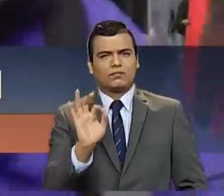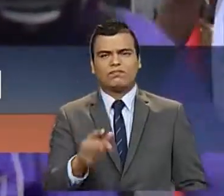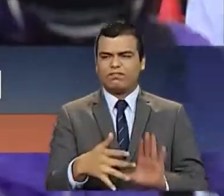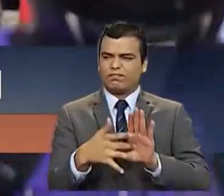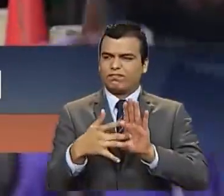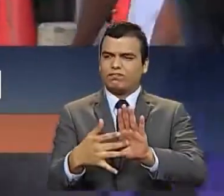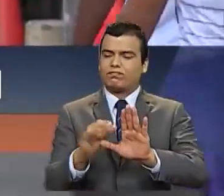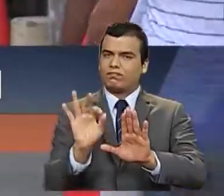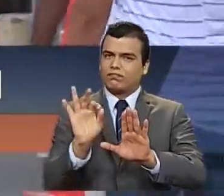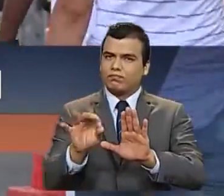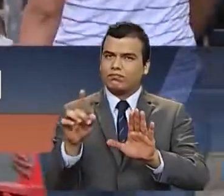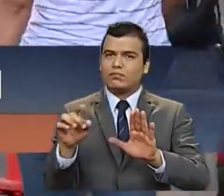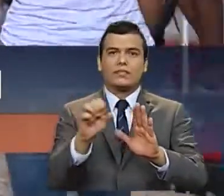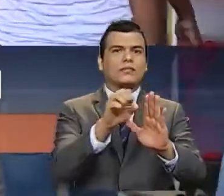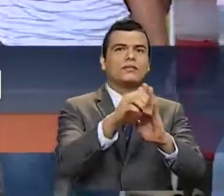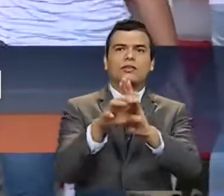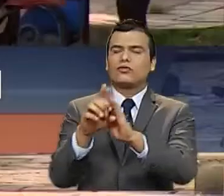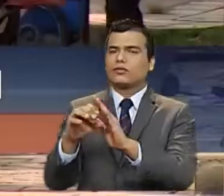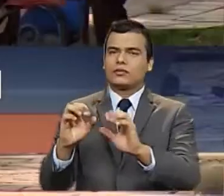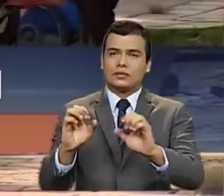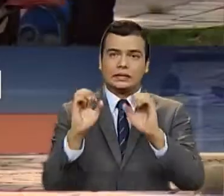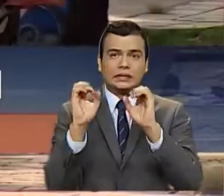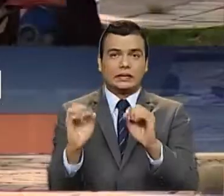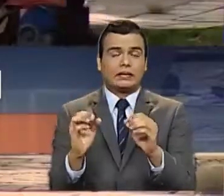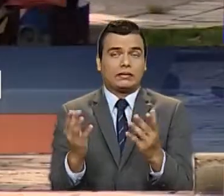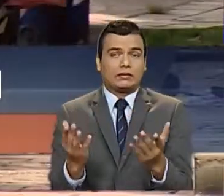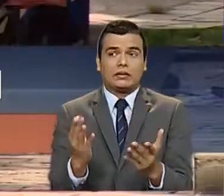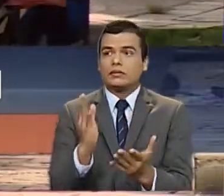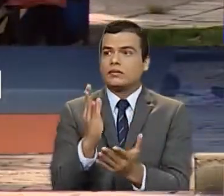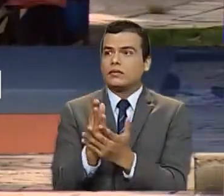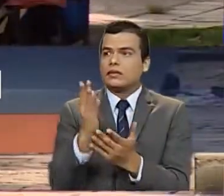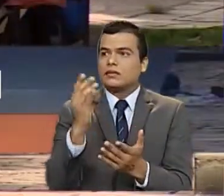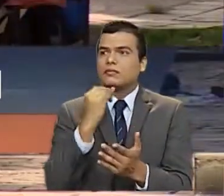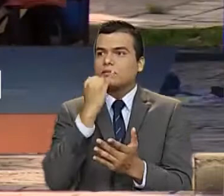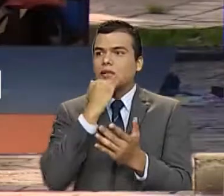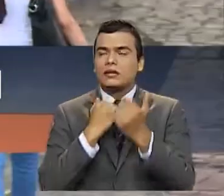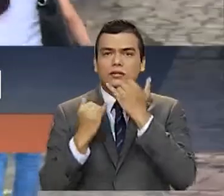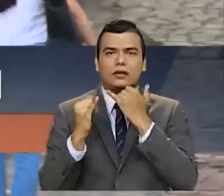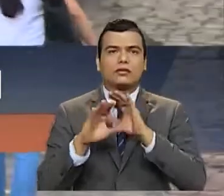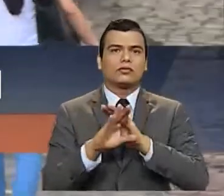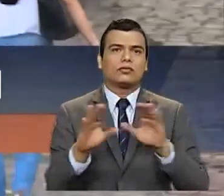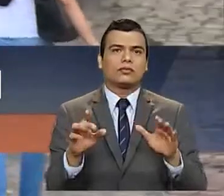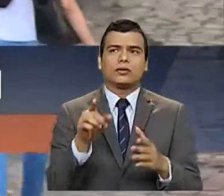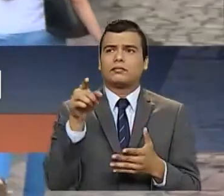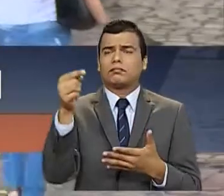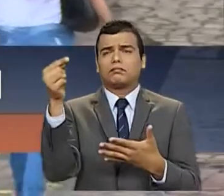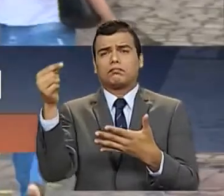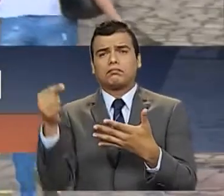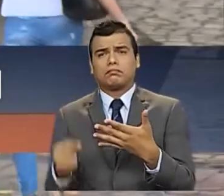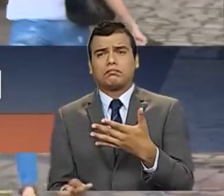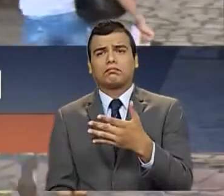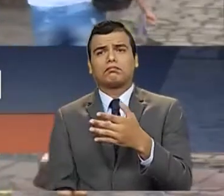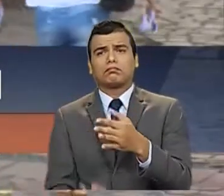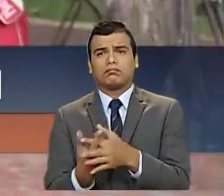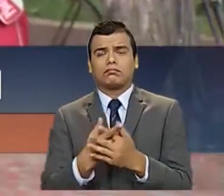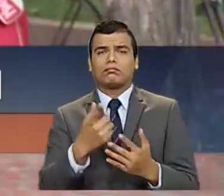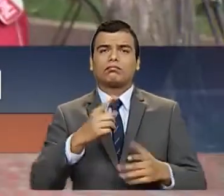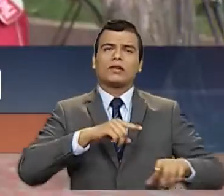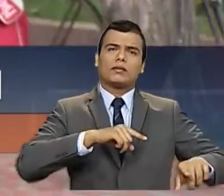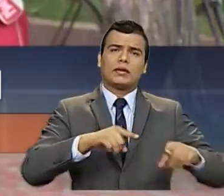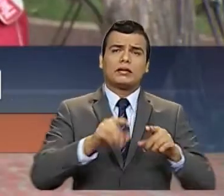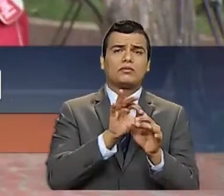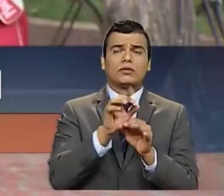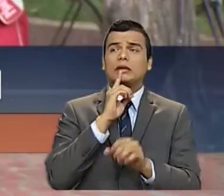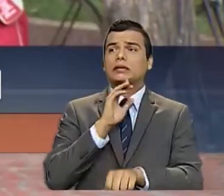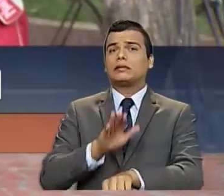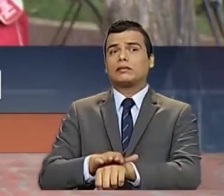una Cali sin basuras alrededor de los puestos, sin comisión de delitos alrededor de los puestos de venta informal. Delitos como el que se denuncian desde la administración